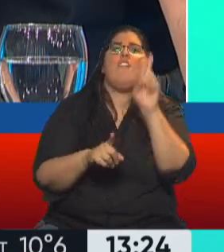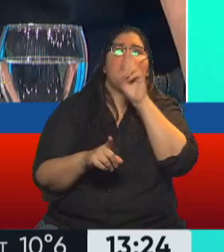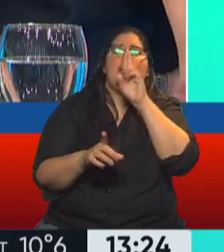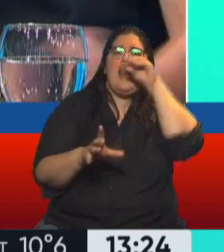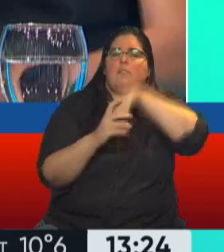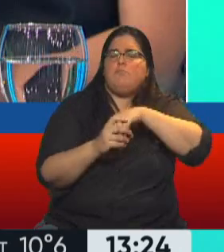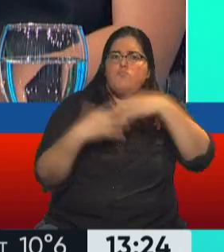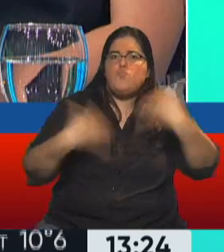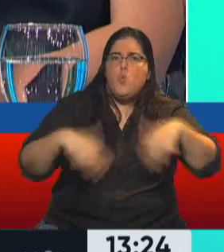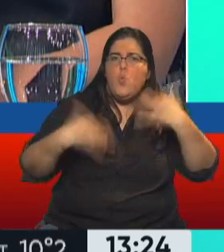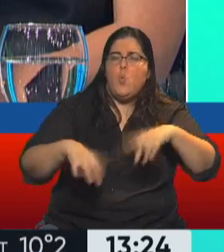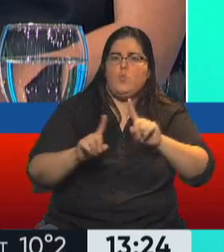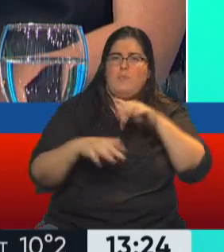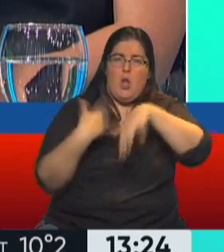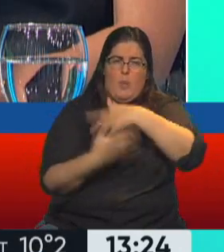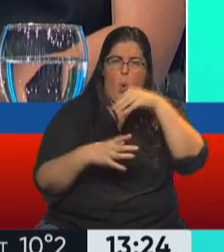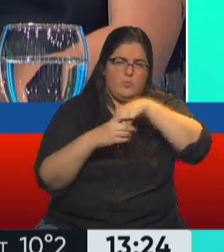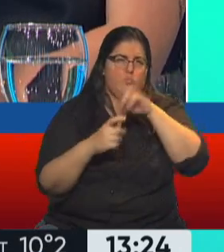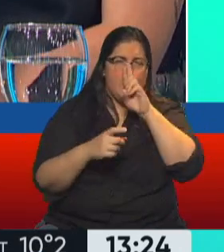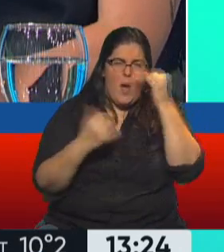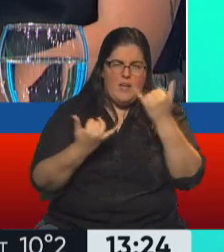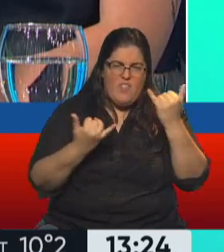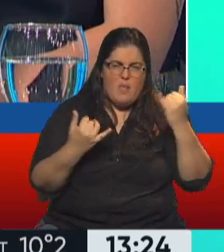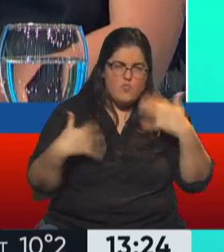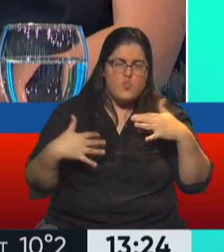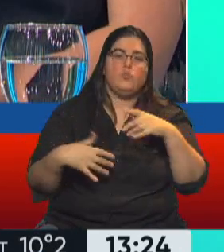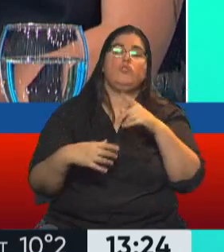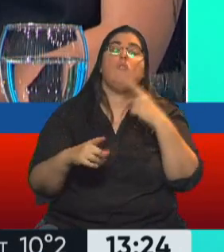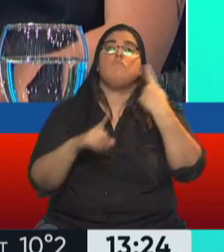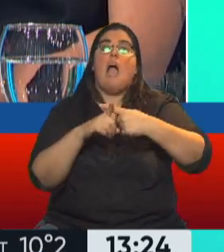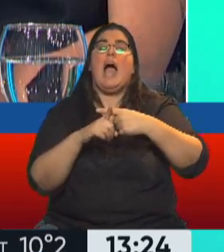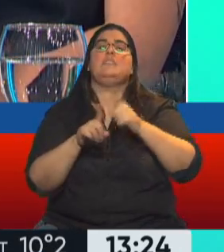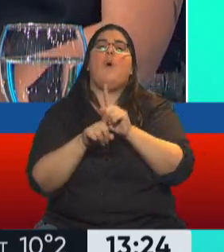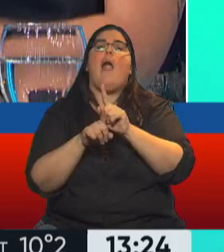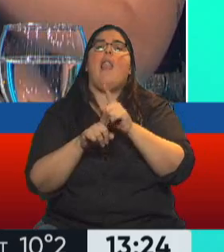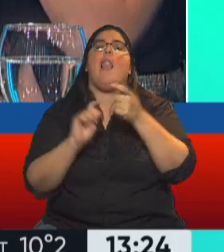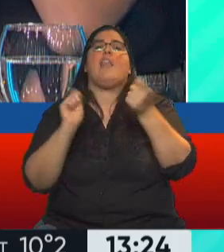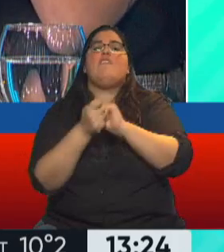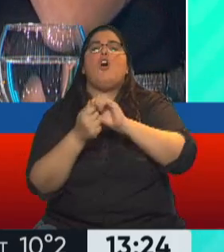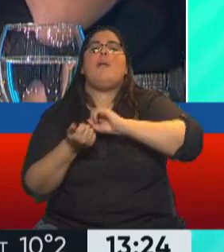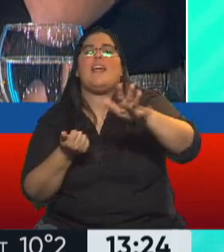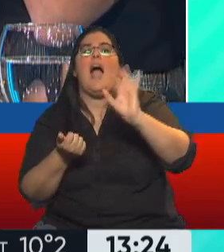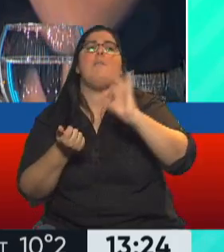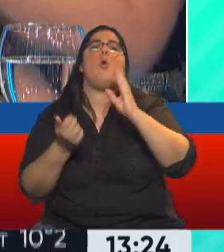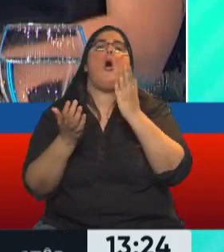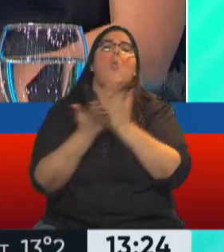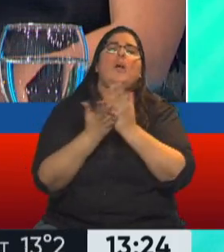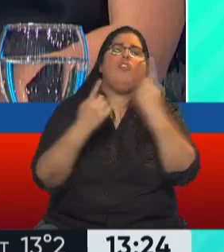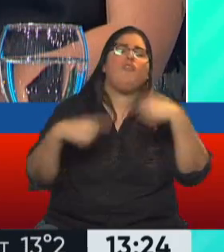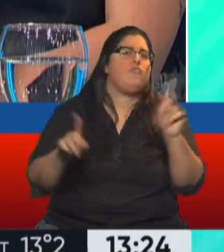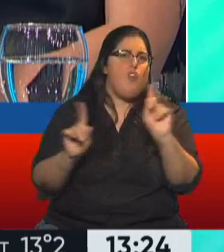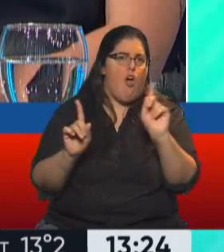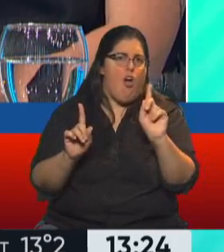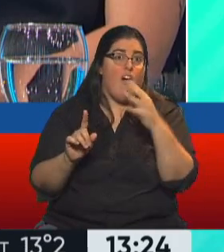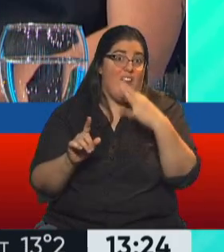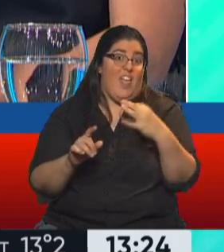muchas mujeres y además Ortega, durante su primer gobierno, además de hacer una reforma agraria, un plan de alfabetización, etcétera, se sometió a un plebiscito, lo que no